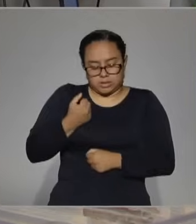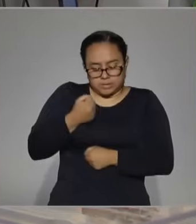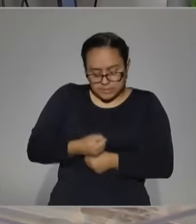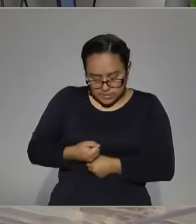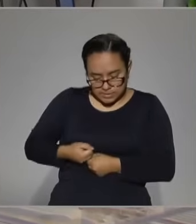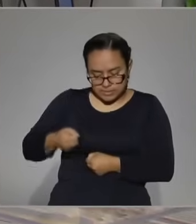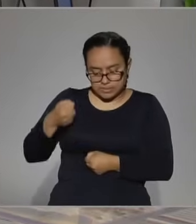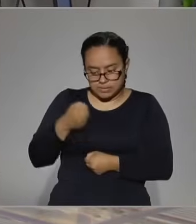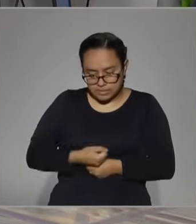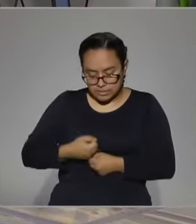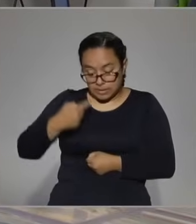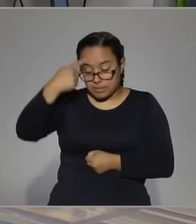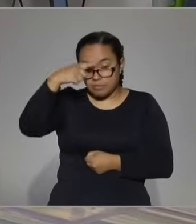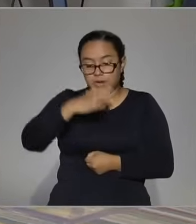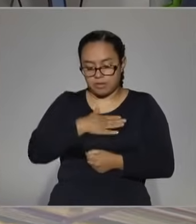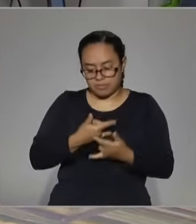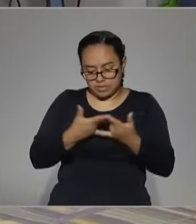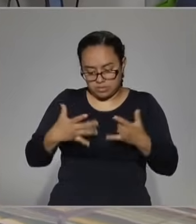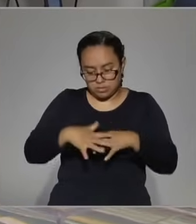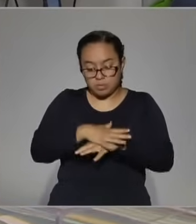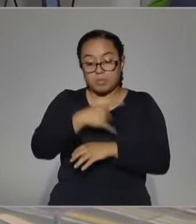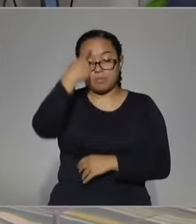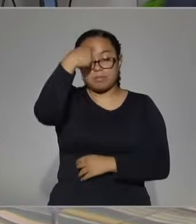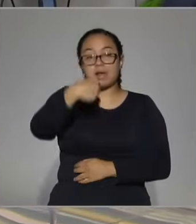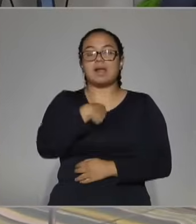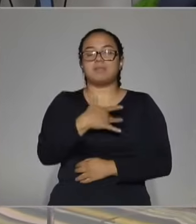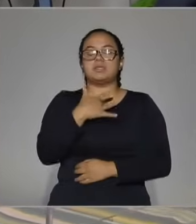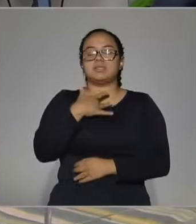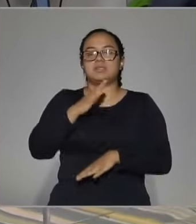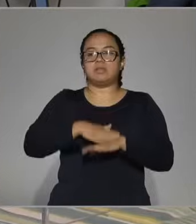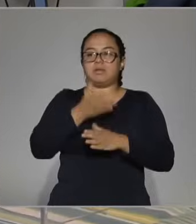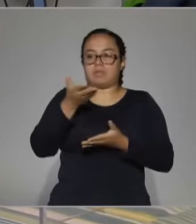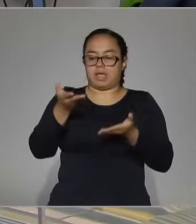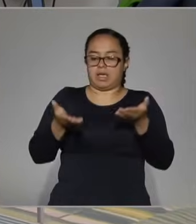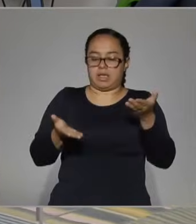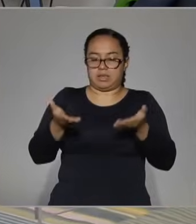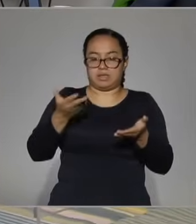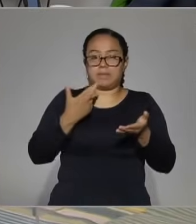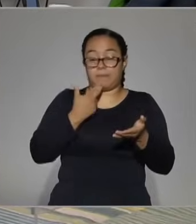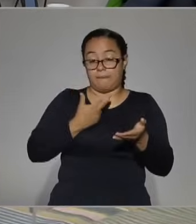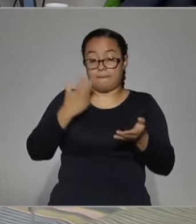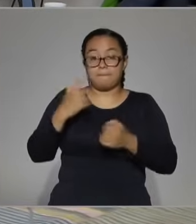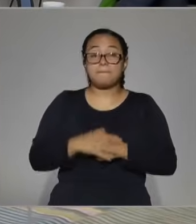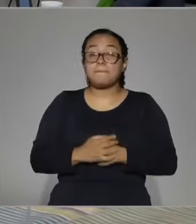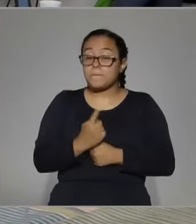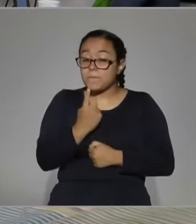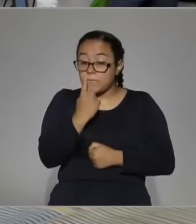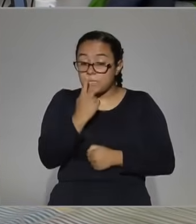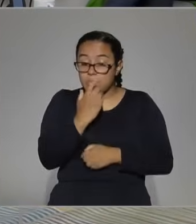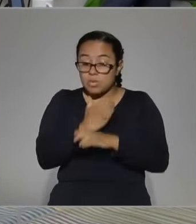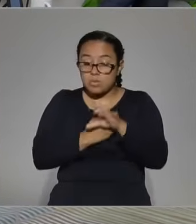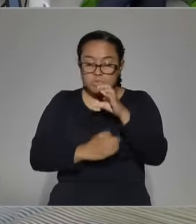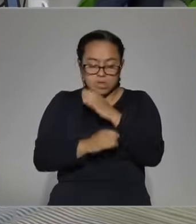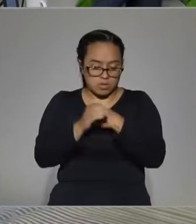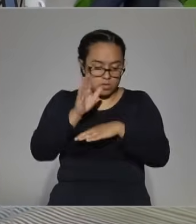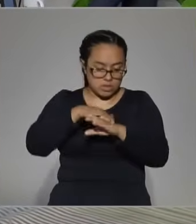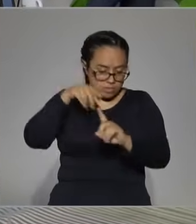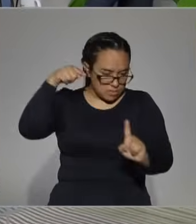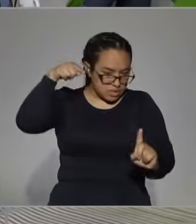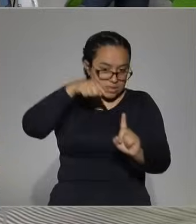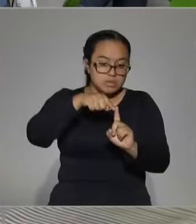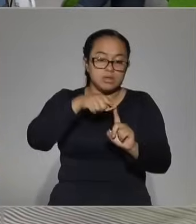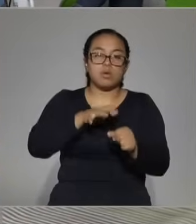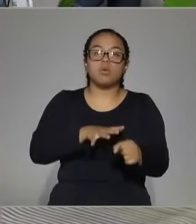su historia y estar más pleno y más completo y más equilibrado. Yo creo que uno de los puntos centrales